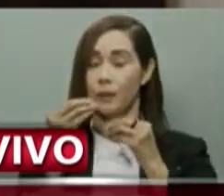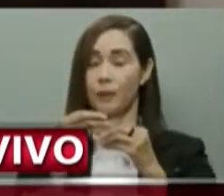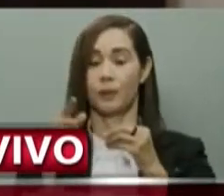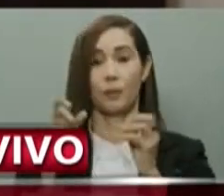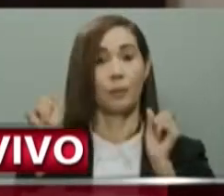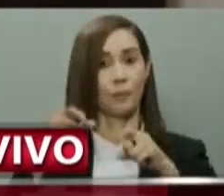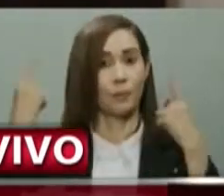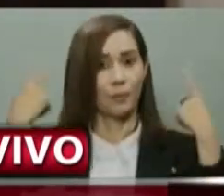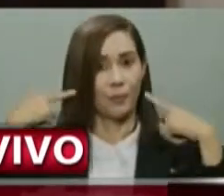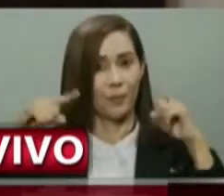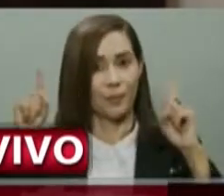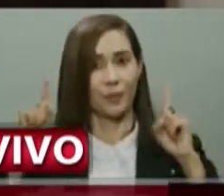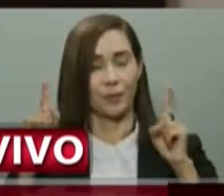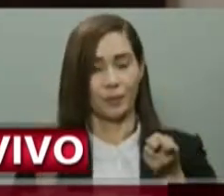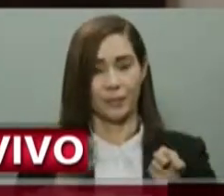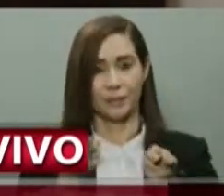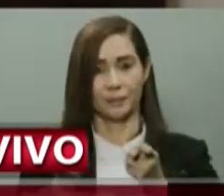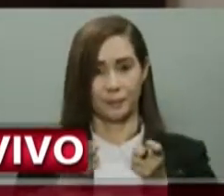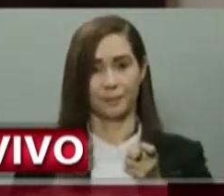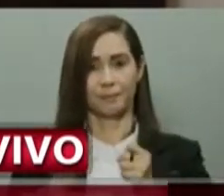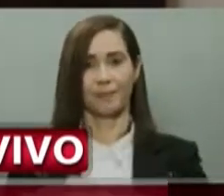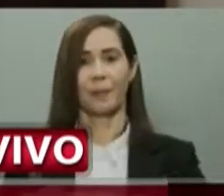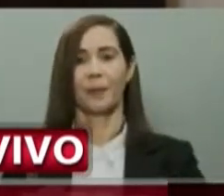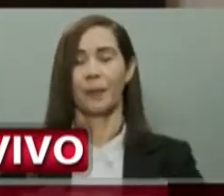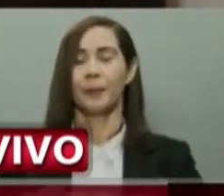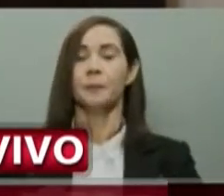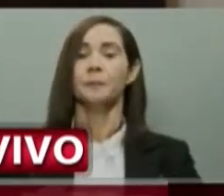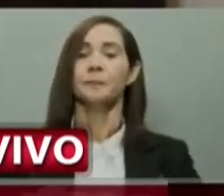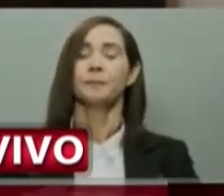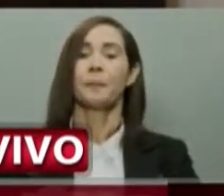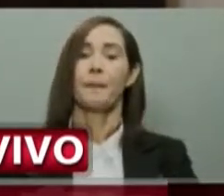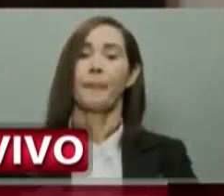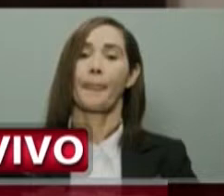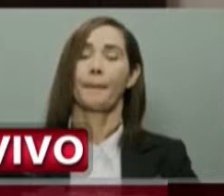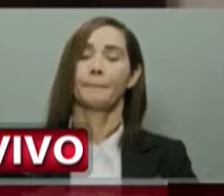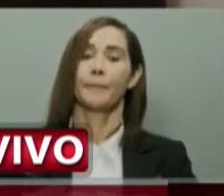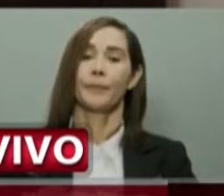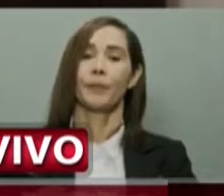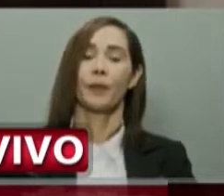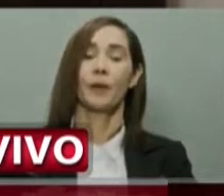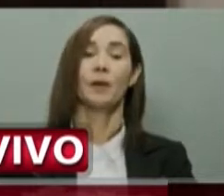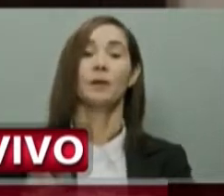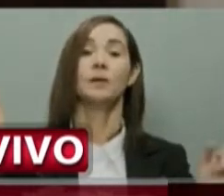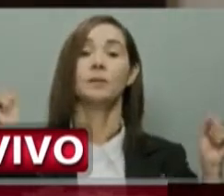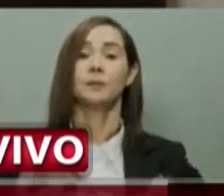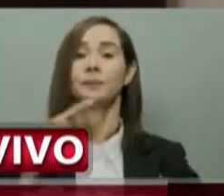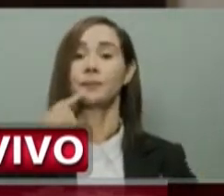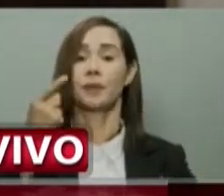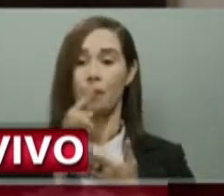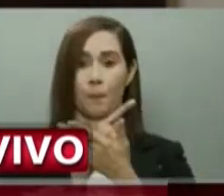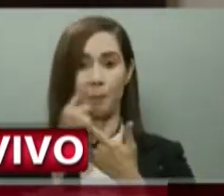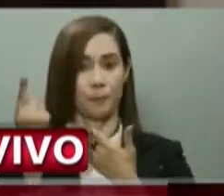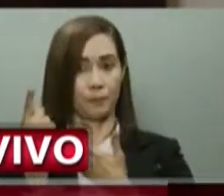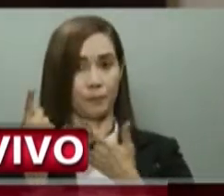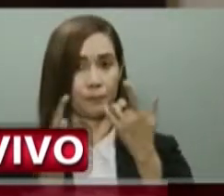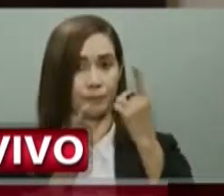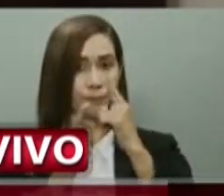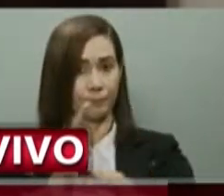Hemos logrado. Y por eso les puedo decir que para los próximos